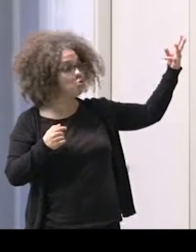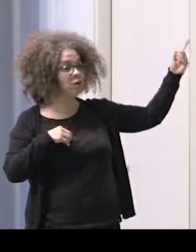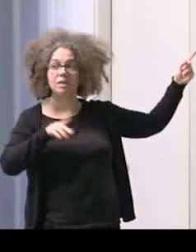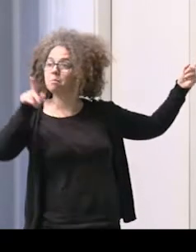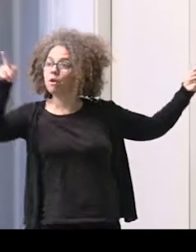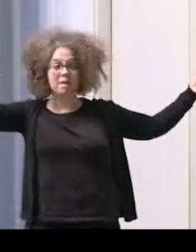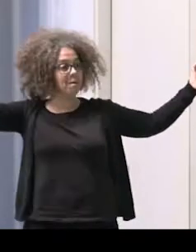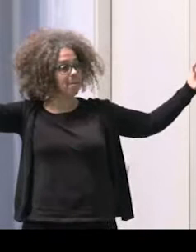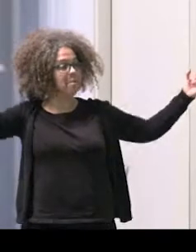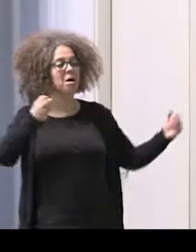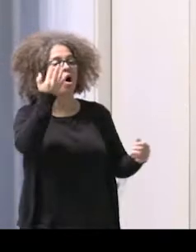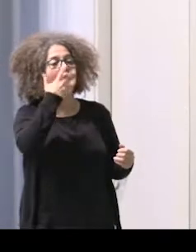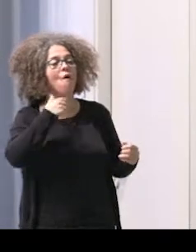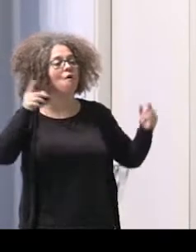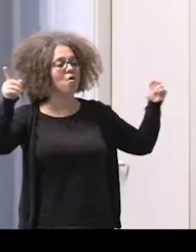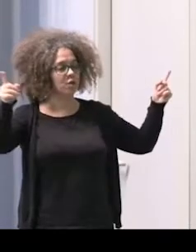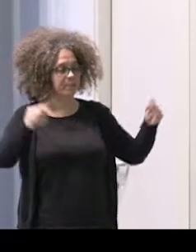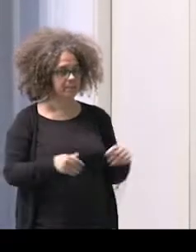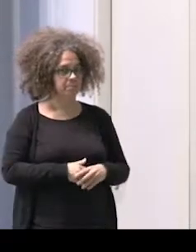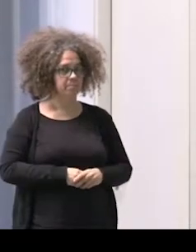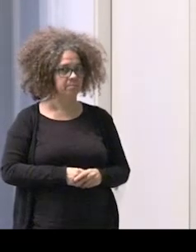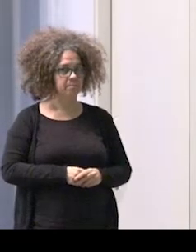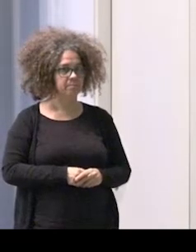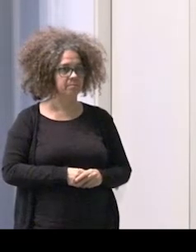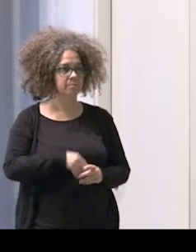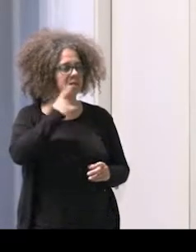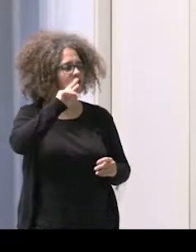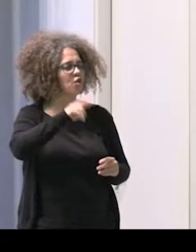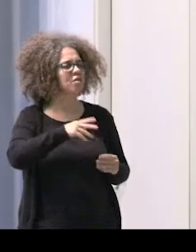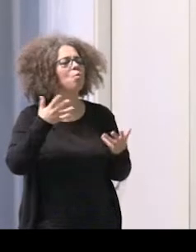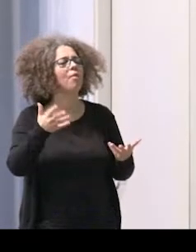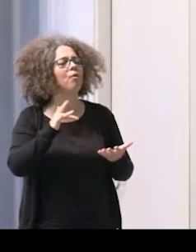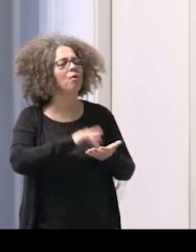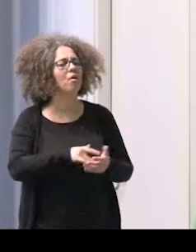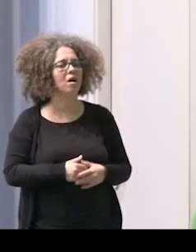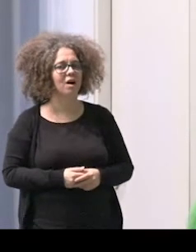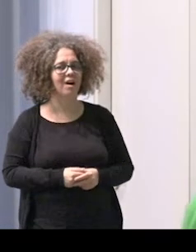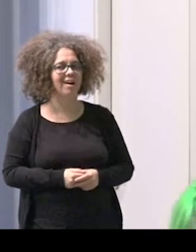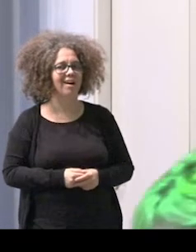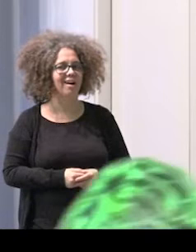colores. ¿Cuándo creen que es más fácil reconocer los números?